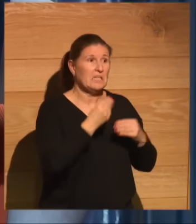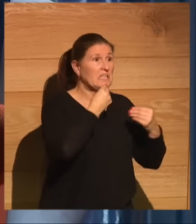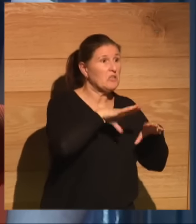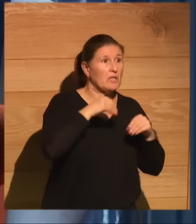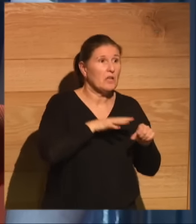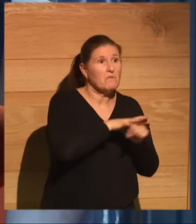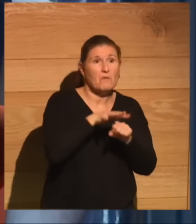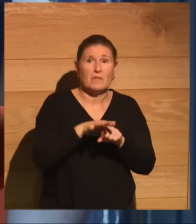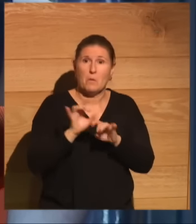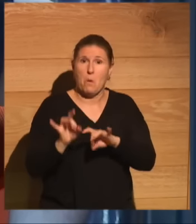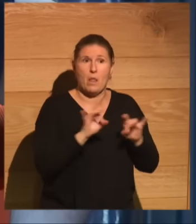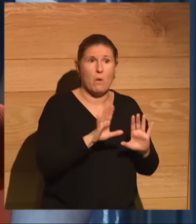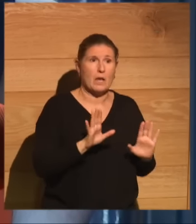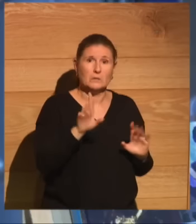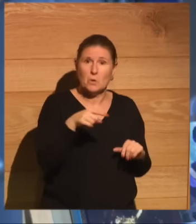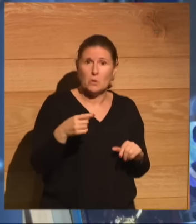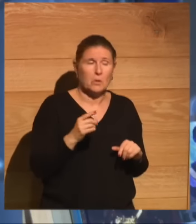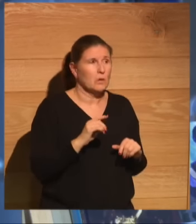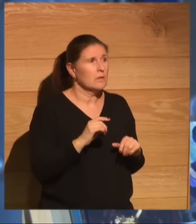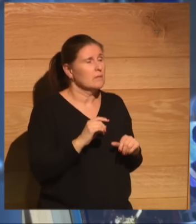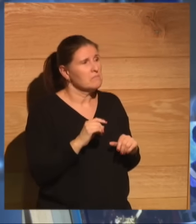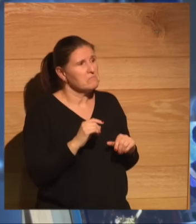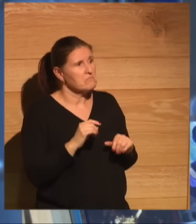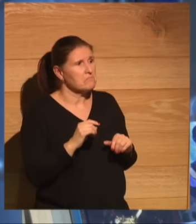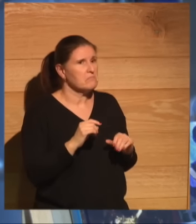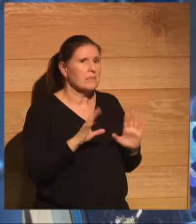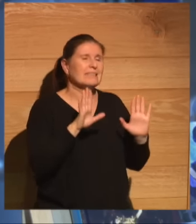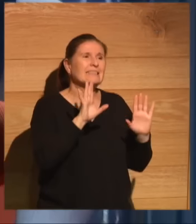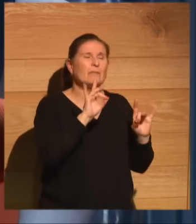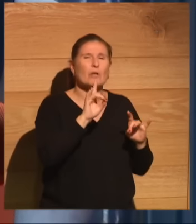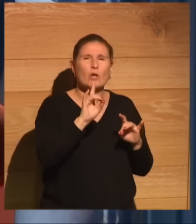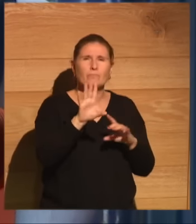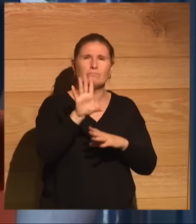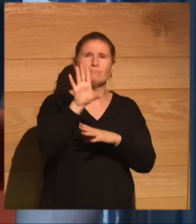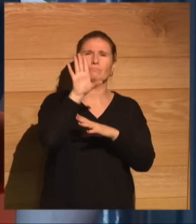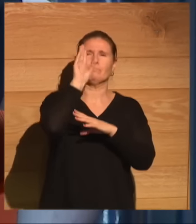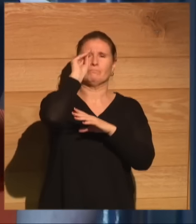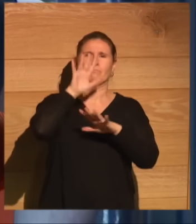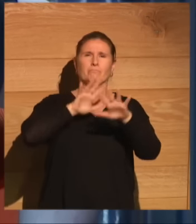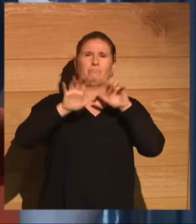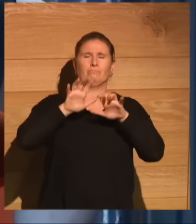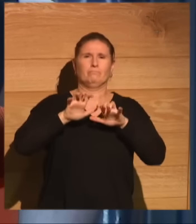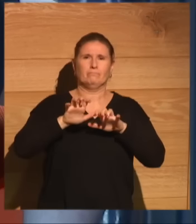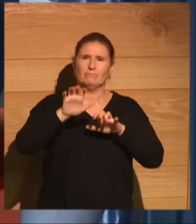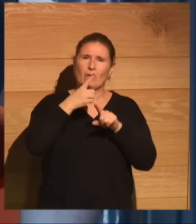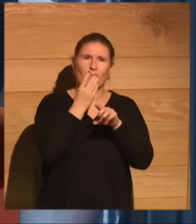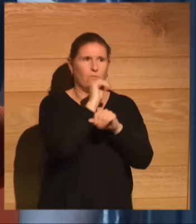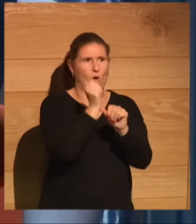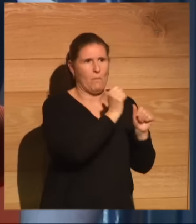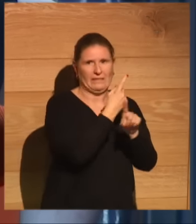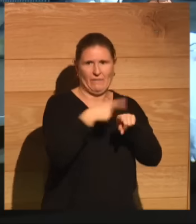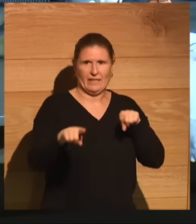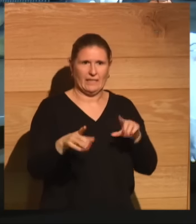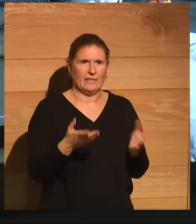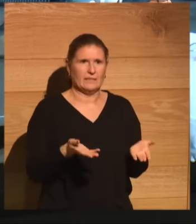¿no? ¿Qué? Sí, y las digieron de forma muy distinta. Lo ha dicho, ¿no? Perdonad, es que me indican... Es que Javi no